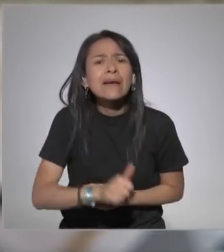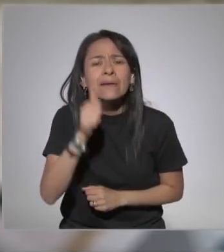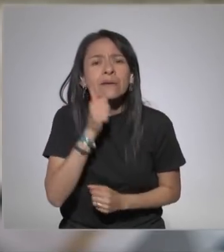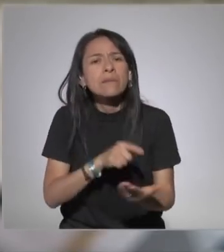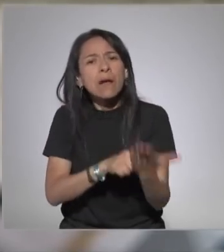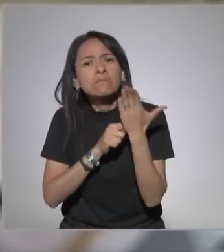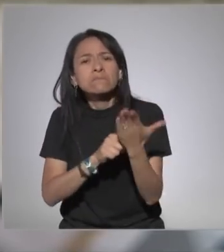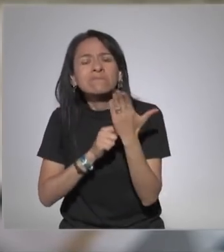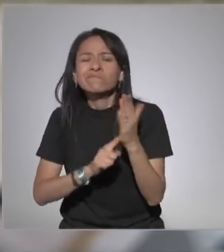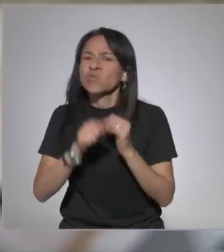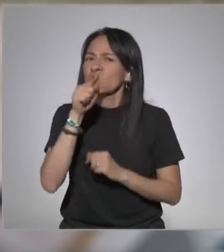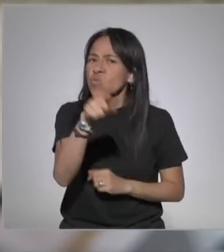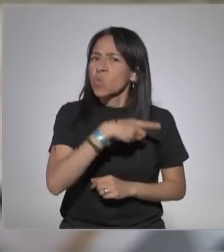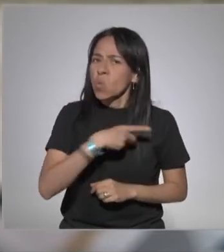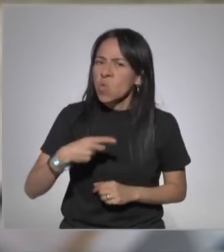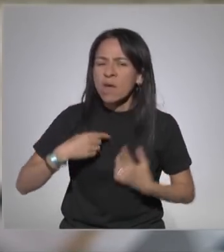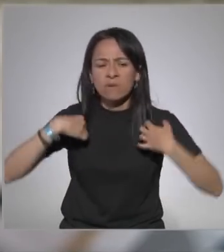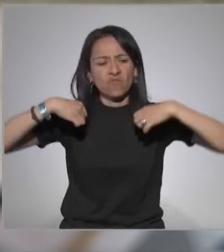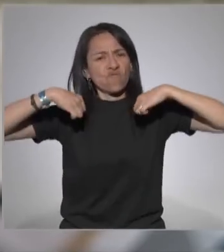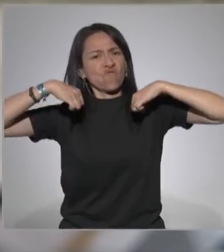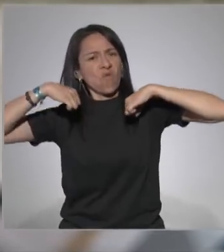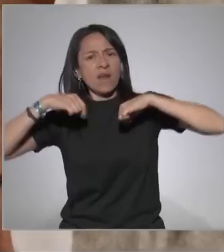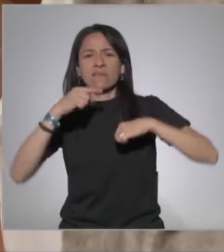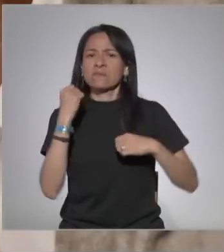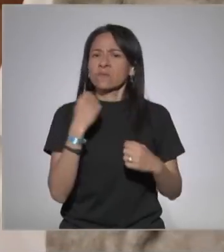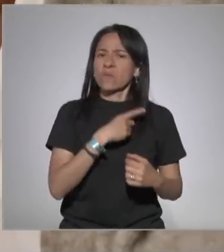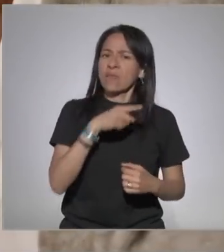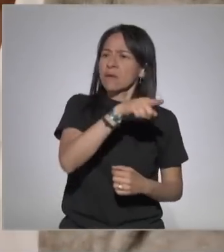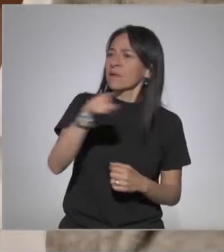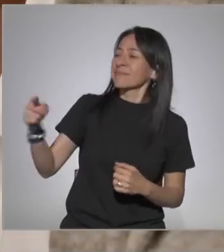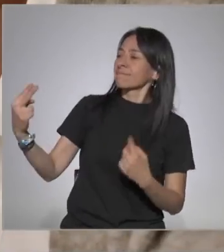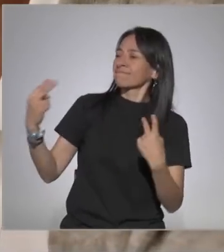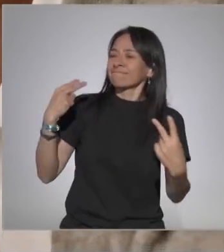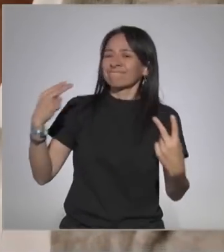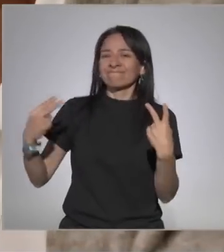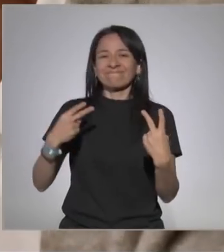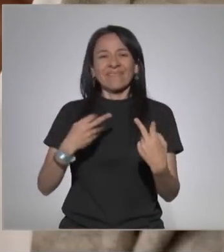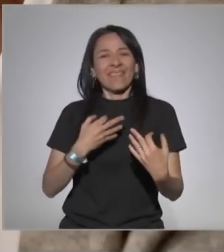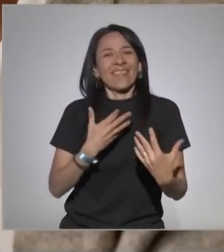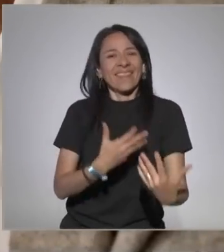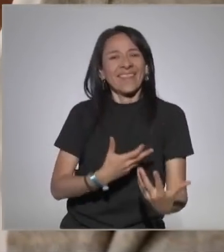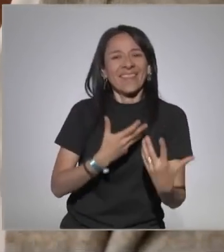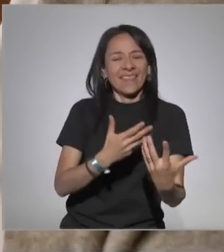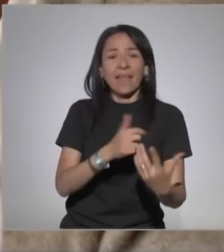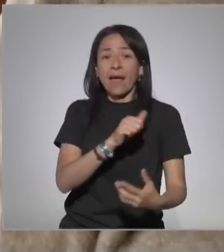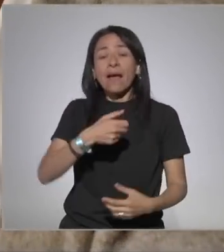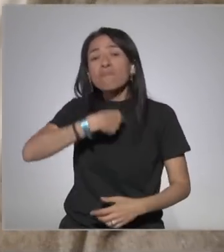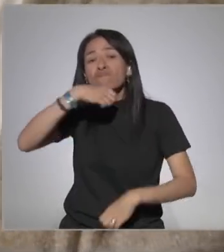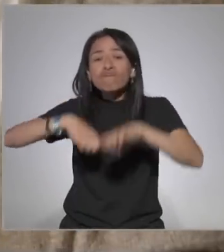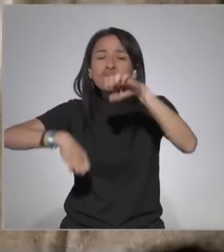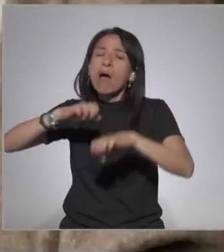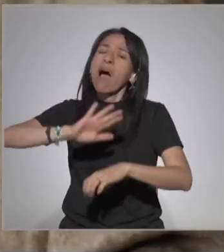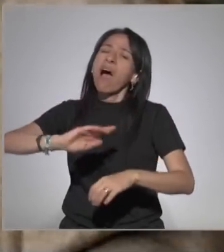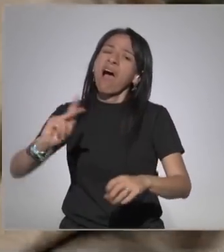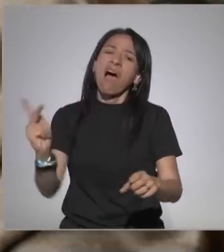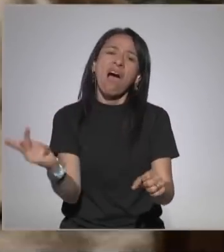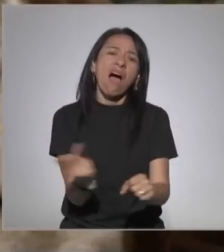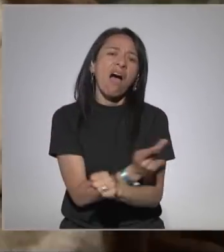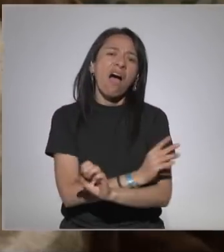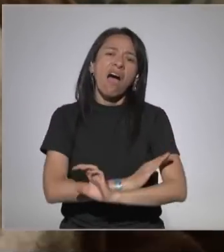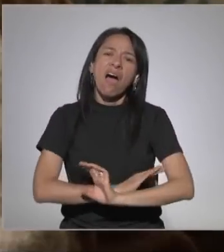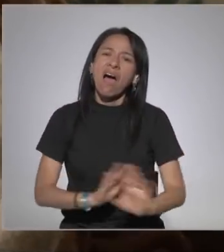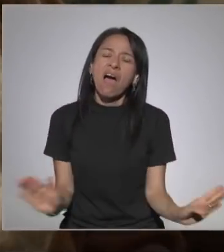fuertes, deseables, que ya pasó la vida para los mayores de edad. Es muy común encontrar